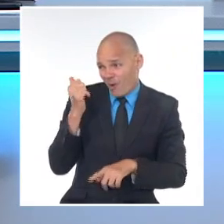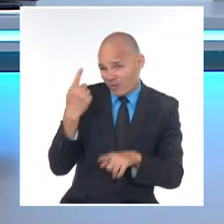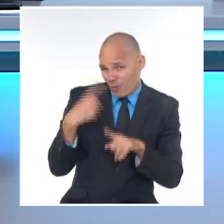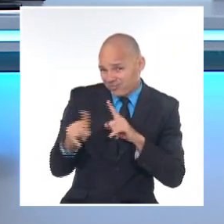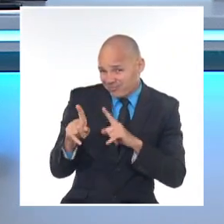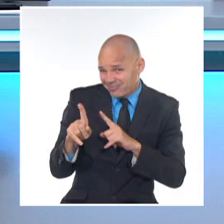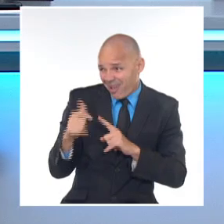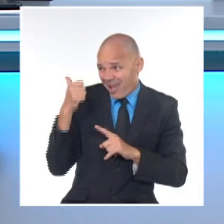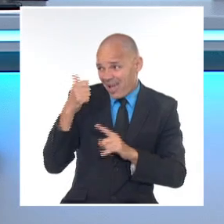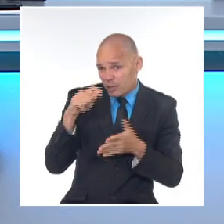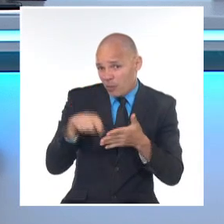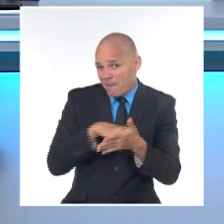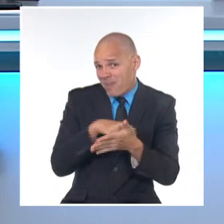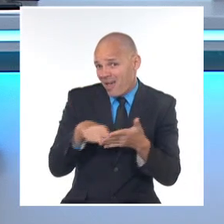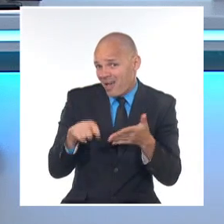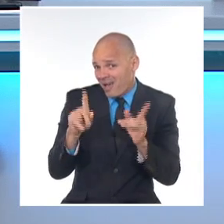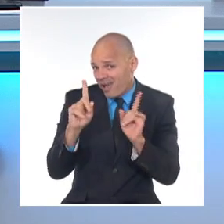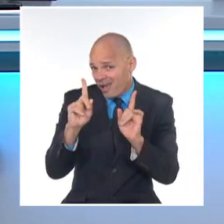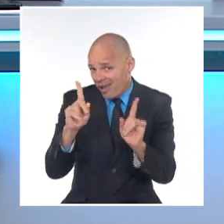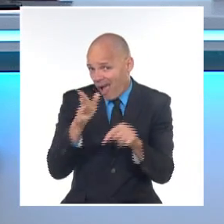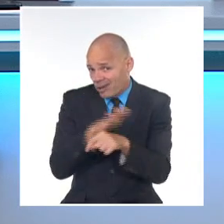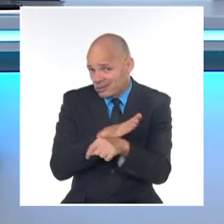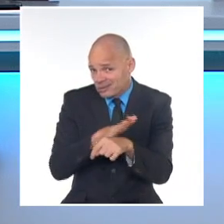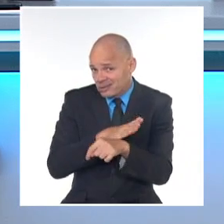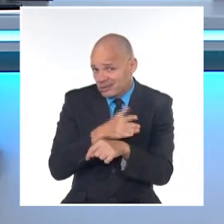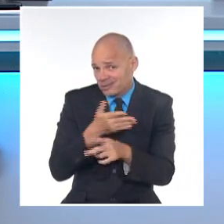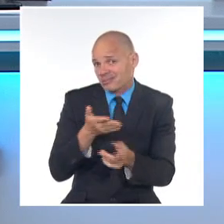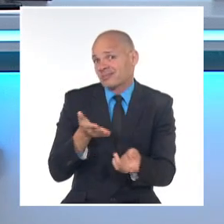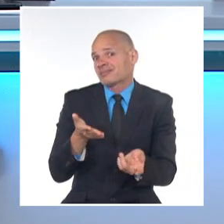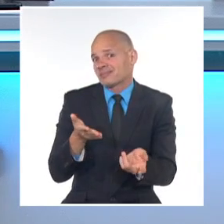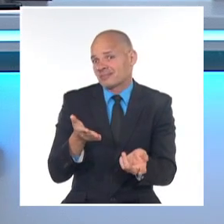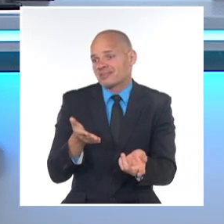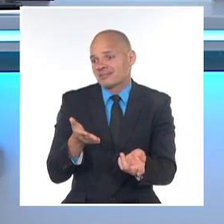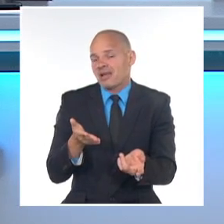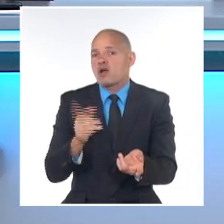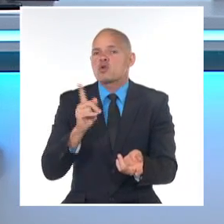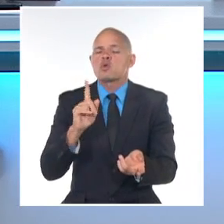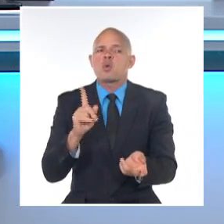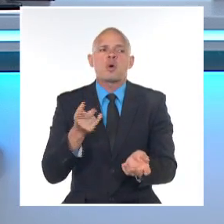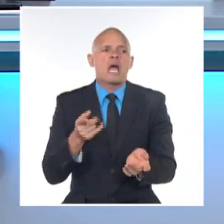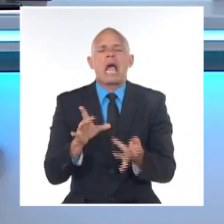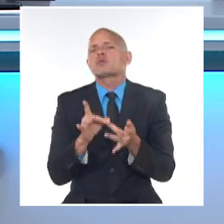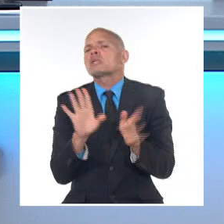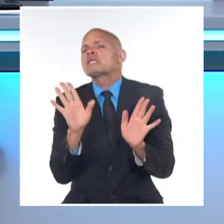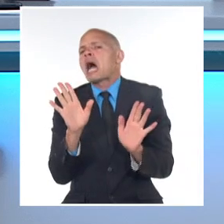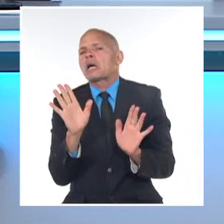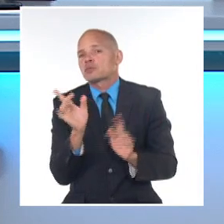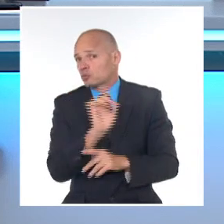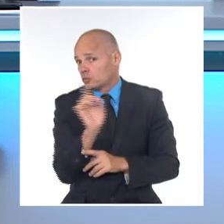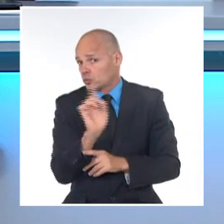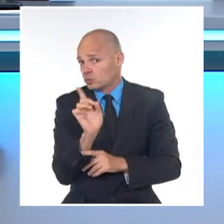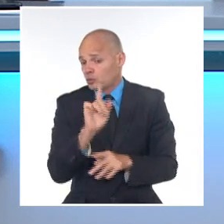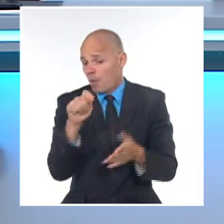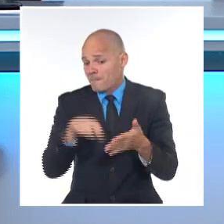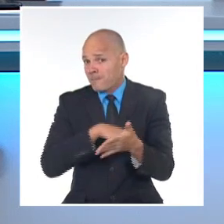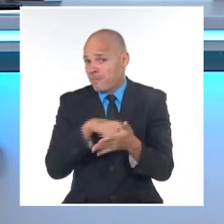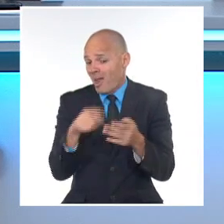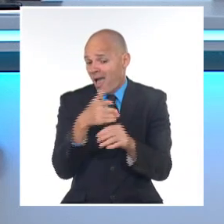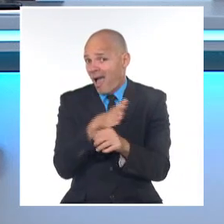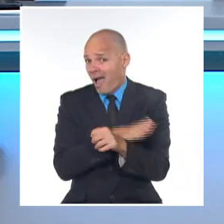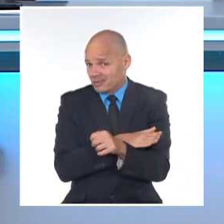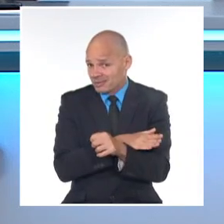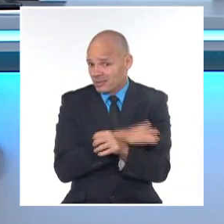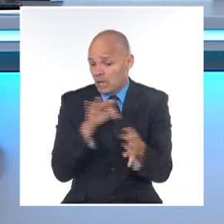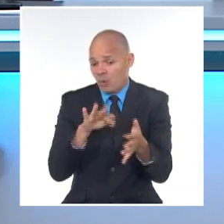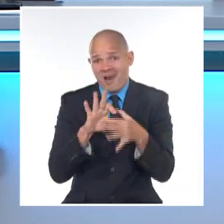está buscando es una respuesta de la policía para que se desencadene un grupo de acciones que tengan un impacto, pero